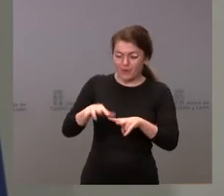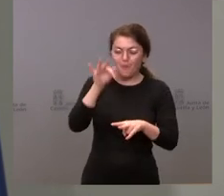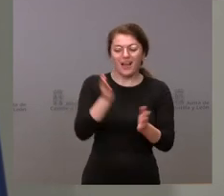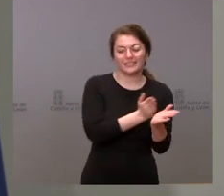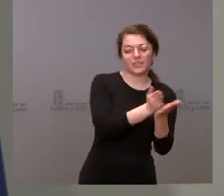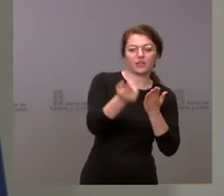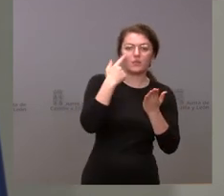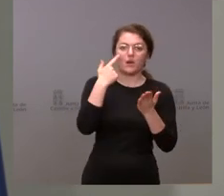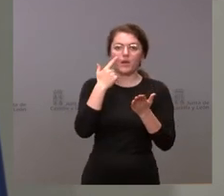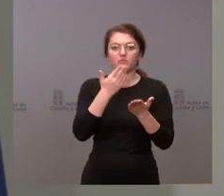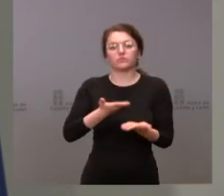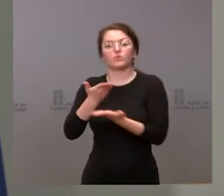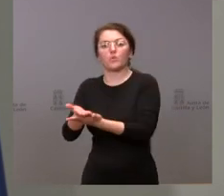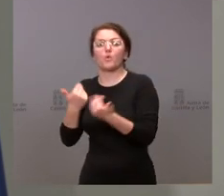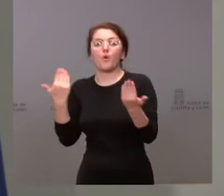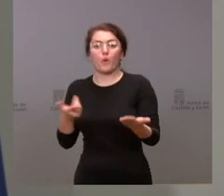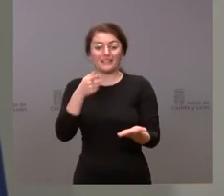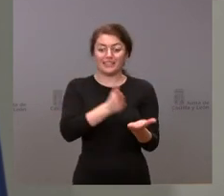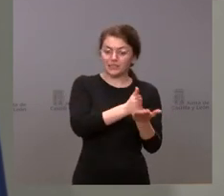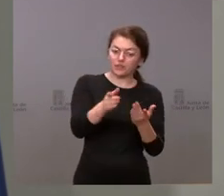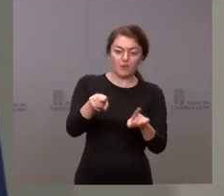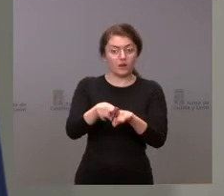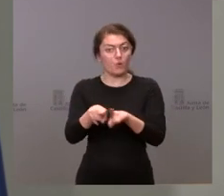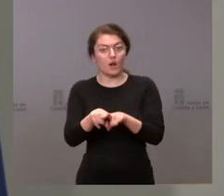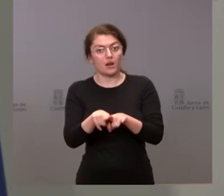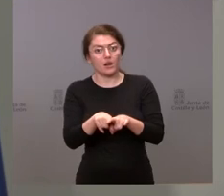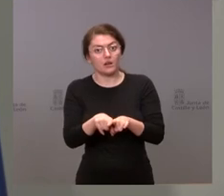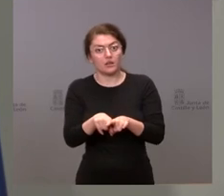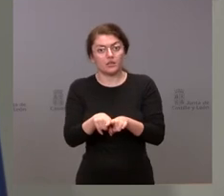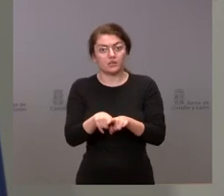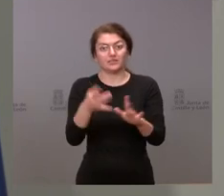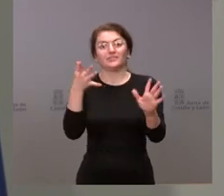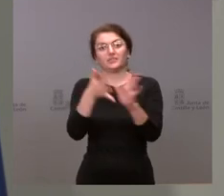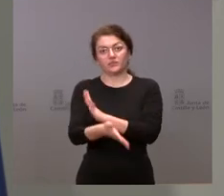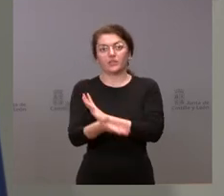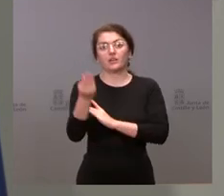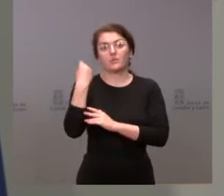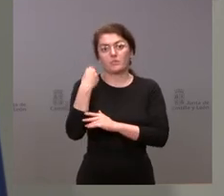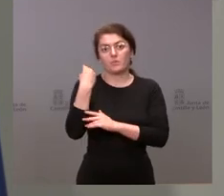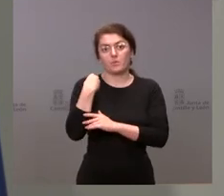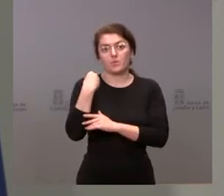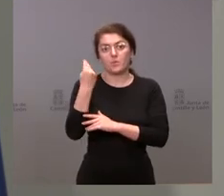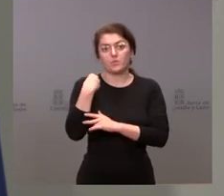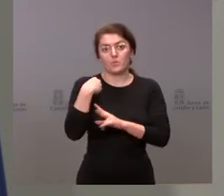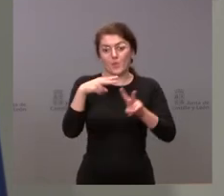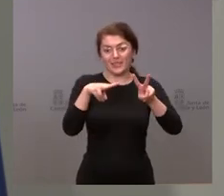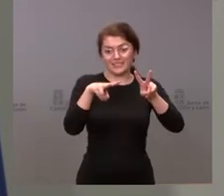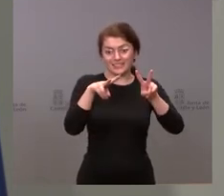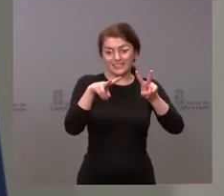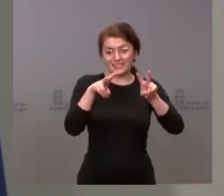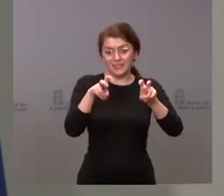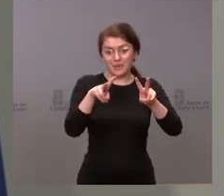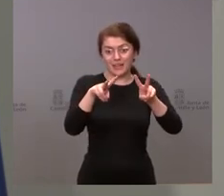básicamente insiste en la idea que les he señalado el que no disminuya el peso vinculado al envejecimiento en la prestación de los servicios